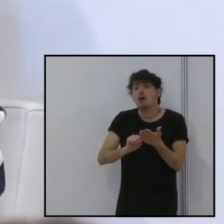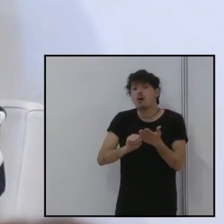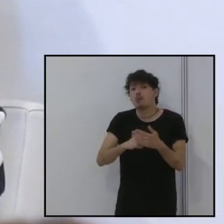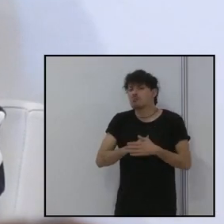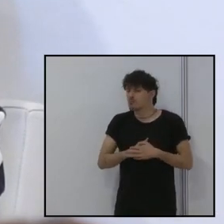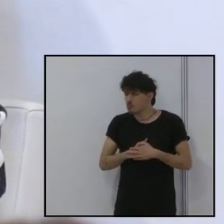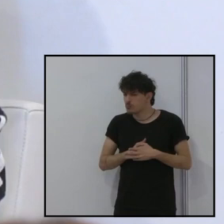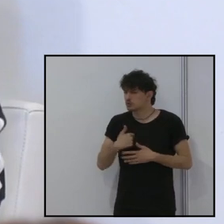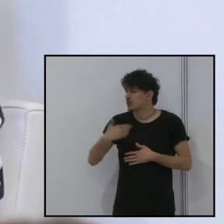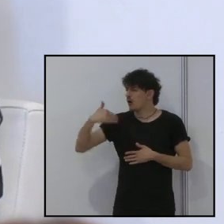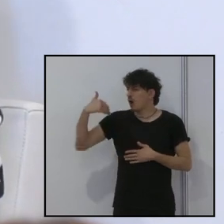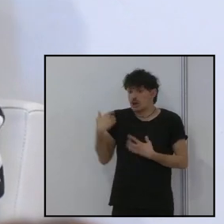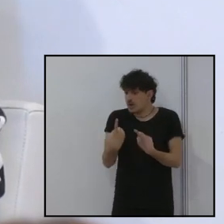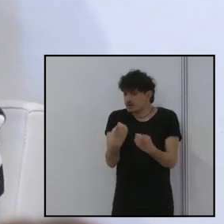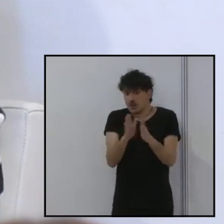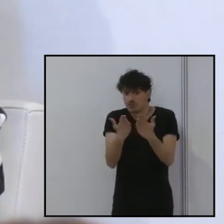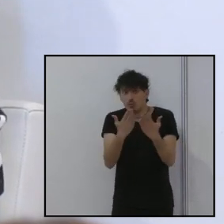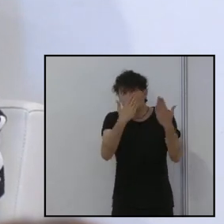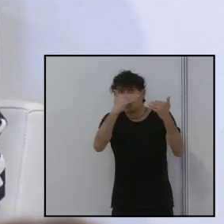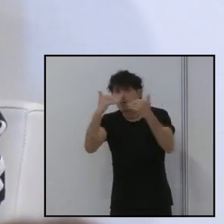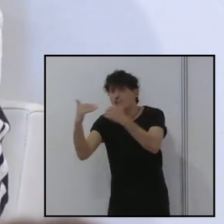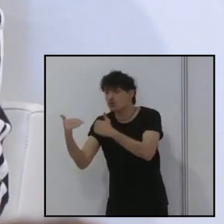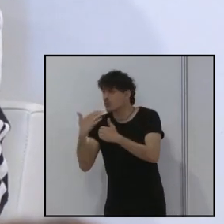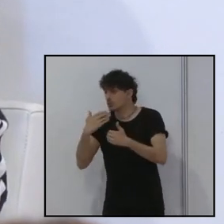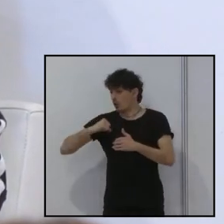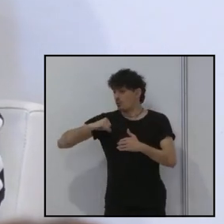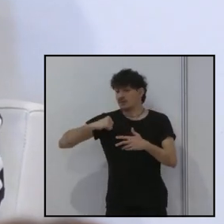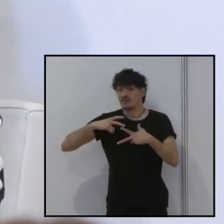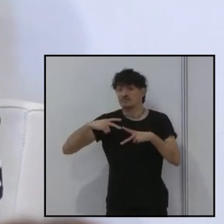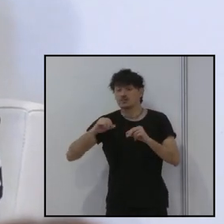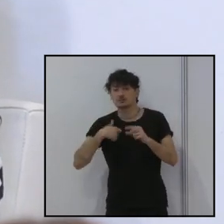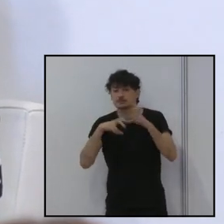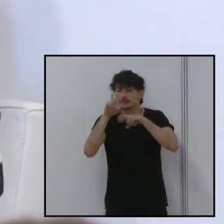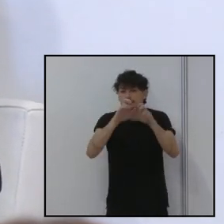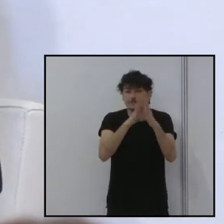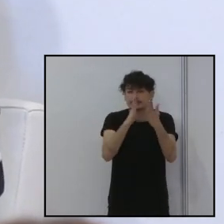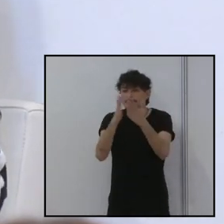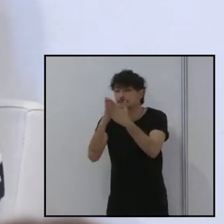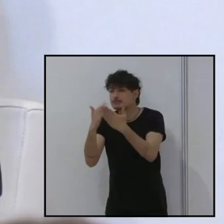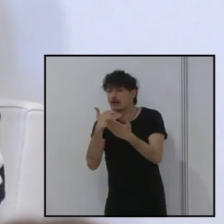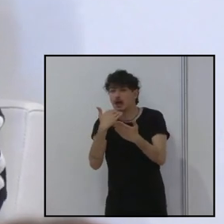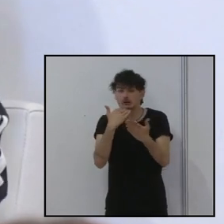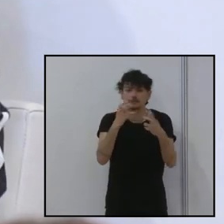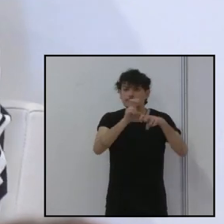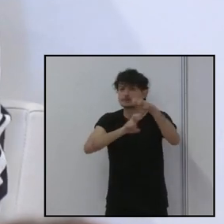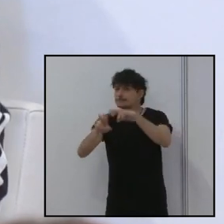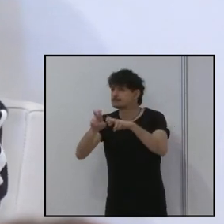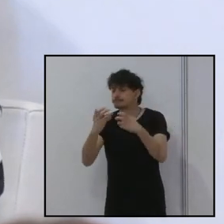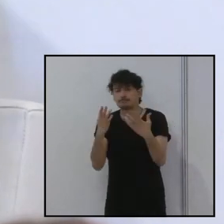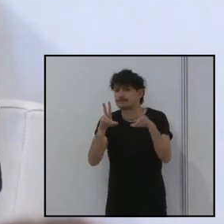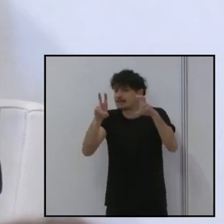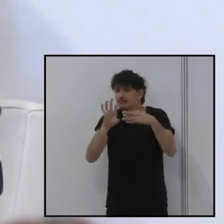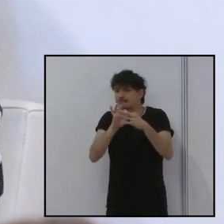encontré cuando necesitaba. No tiene más. O sea, cuando salí del hospital, yo me puse a buscar el libro de alguien que hubiese pasado por algo así y hubiese remontado, no lo encontré, y me di